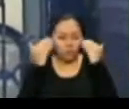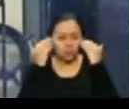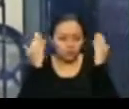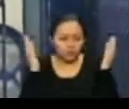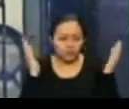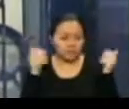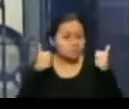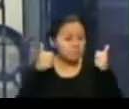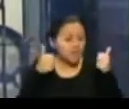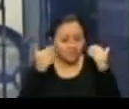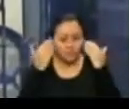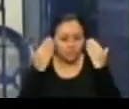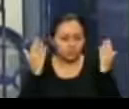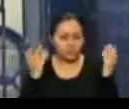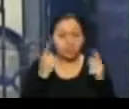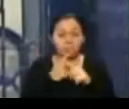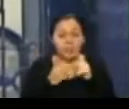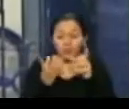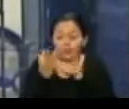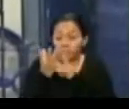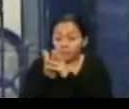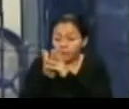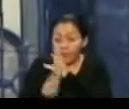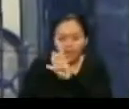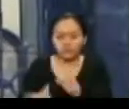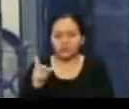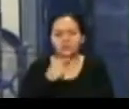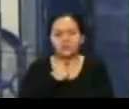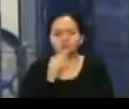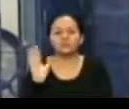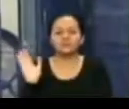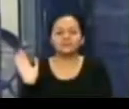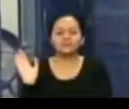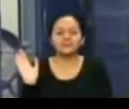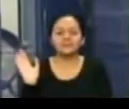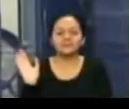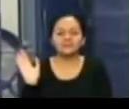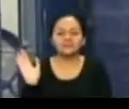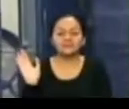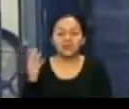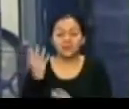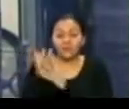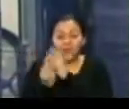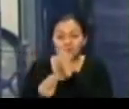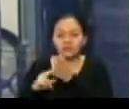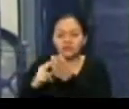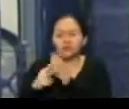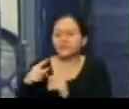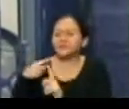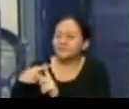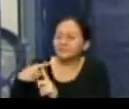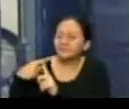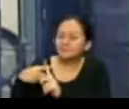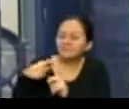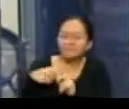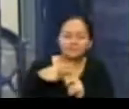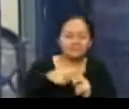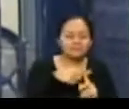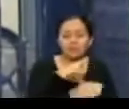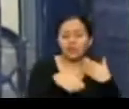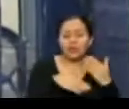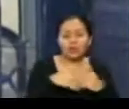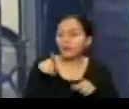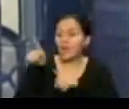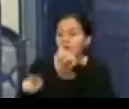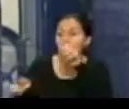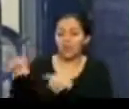aún, pero la del fracaso sí la conozco. Y es querer contentar a todo el mundo. Por supuesto, si estamos